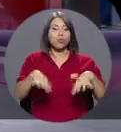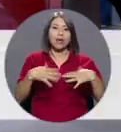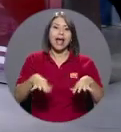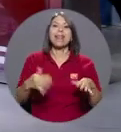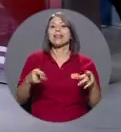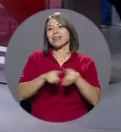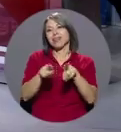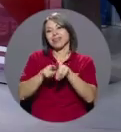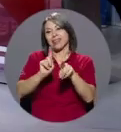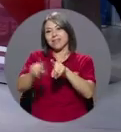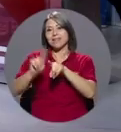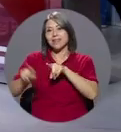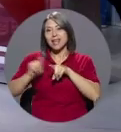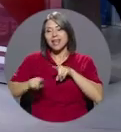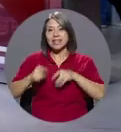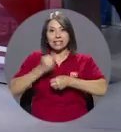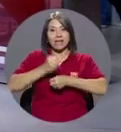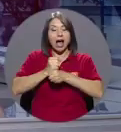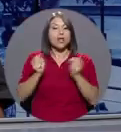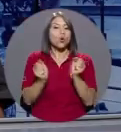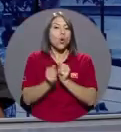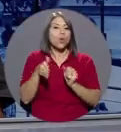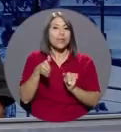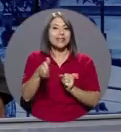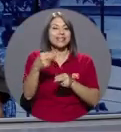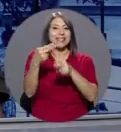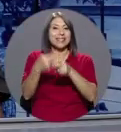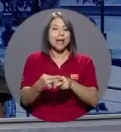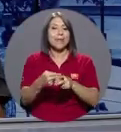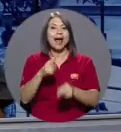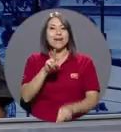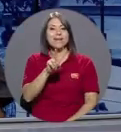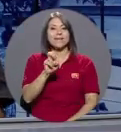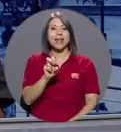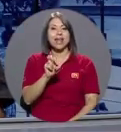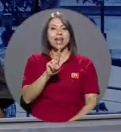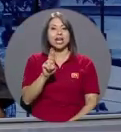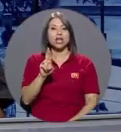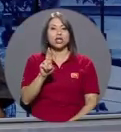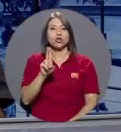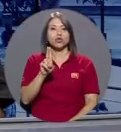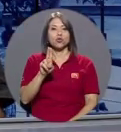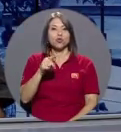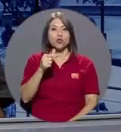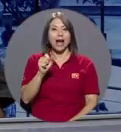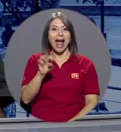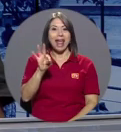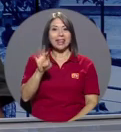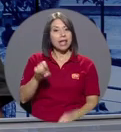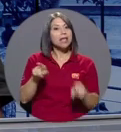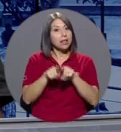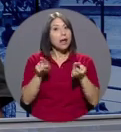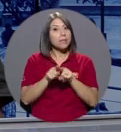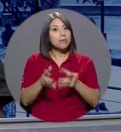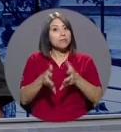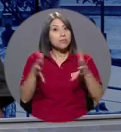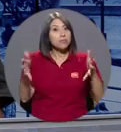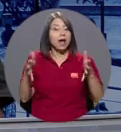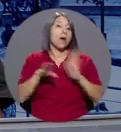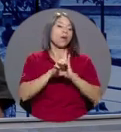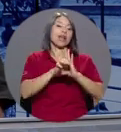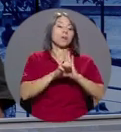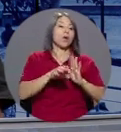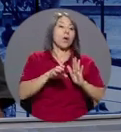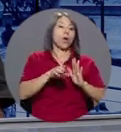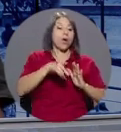potencial. Hay otras especies, estamos trabajando con una especie que se llama verrugate, que también tiene un crecimiento enorme.